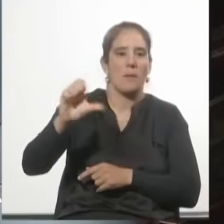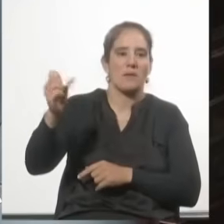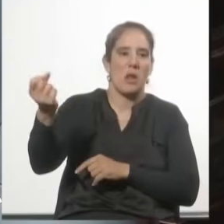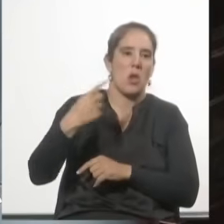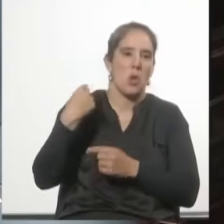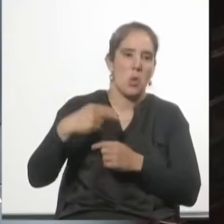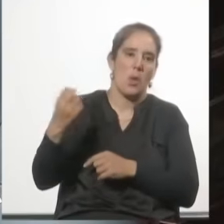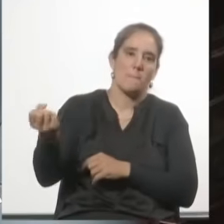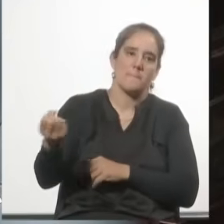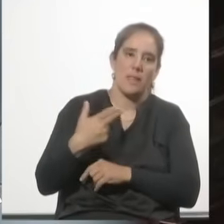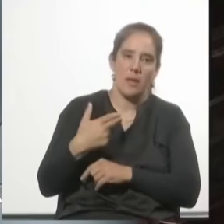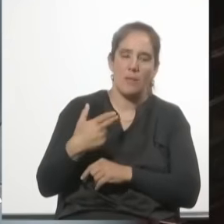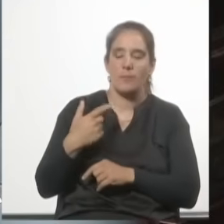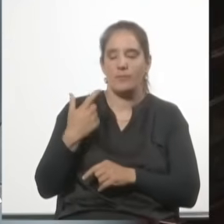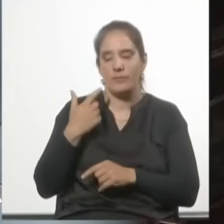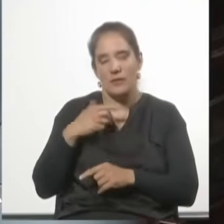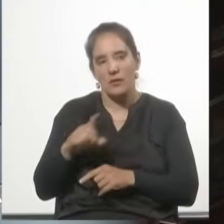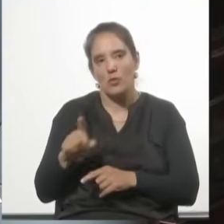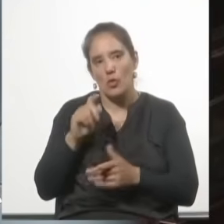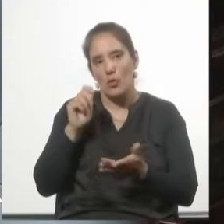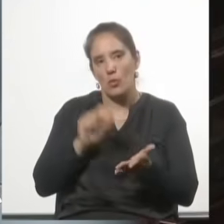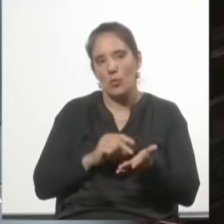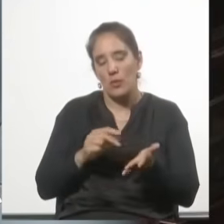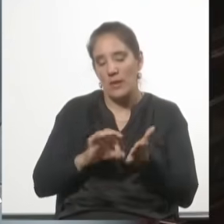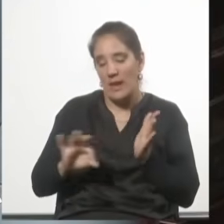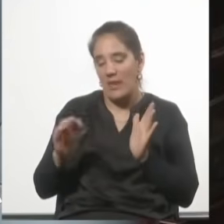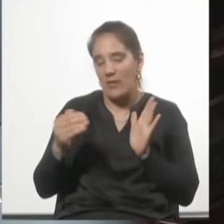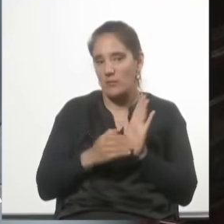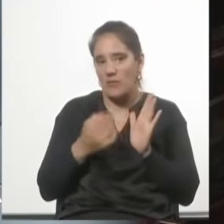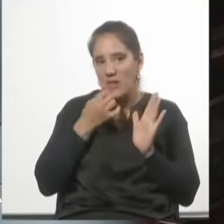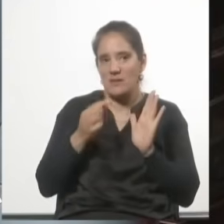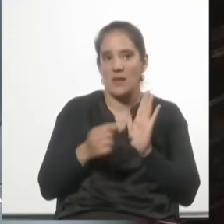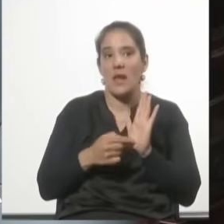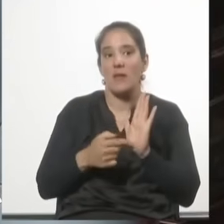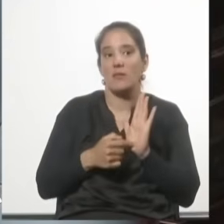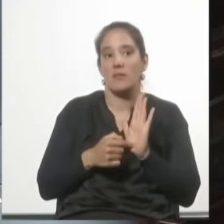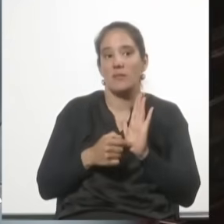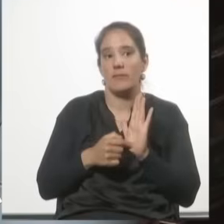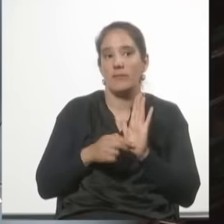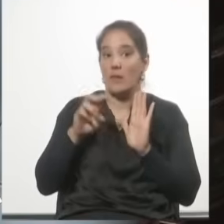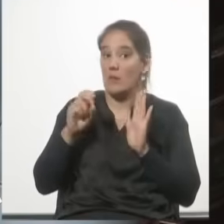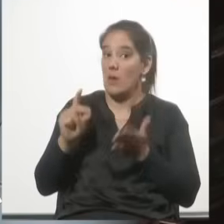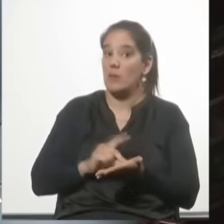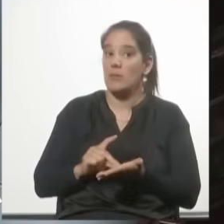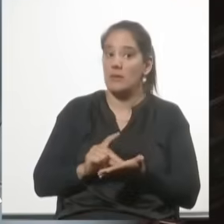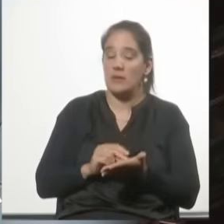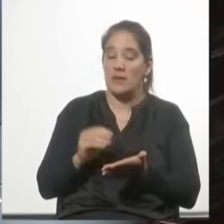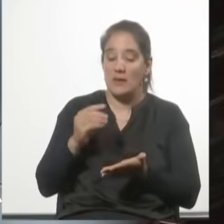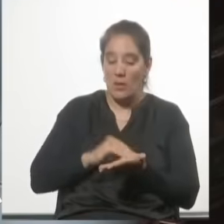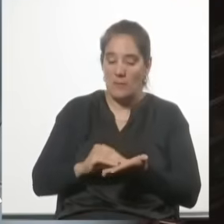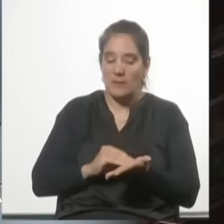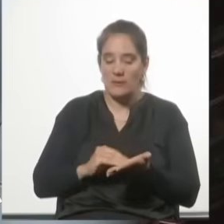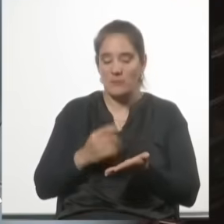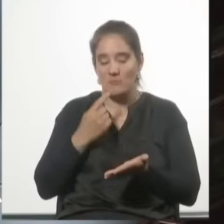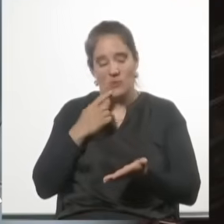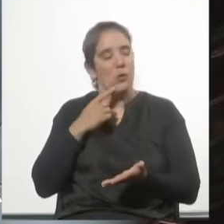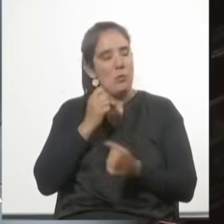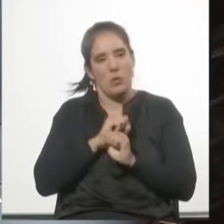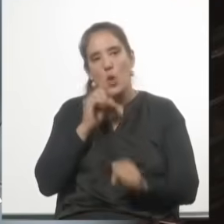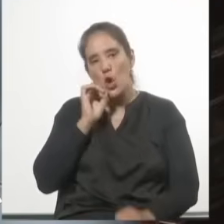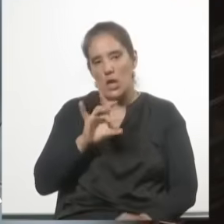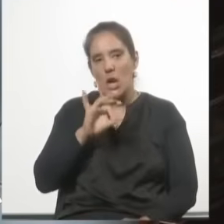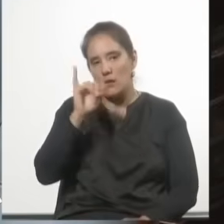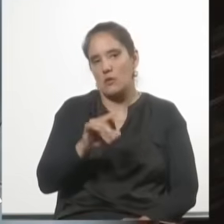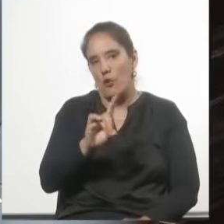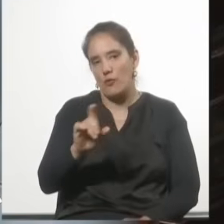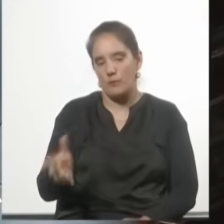registrar documentalmente dentro del expediente administrativo, lo que resulta altamente criticable.